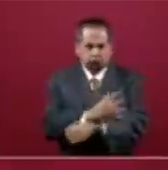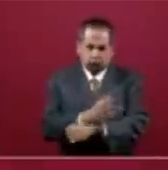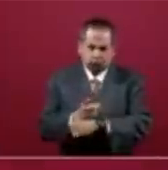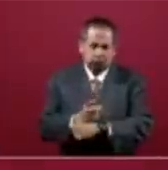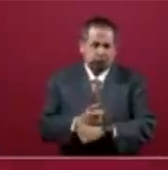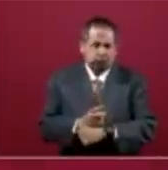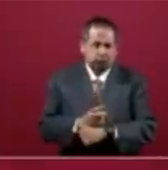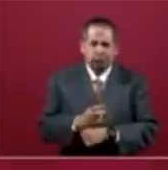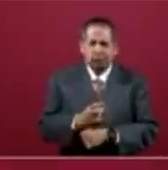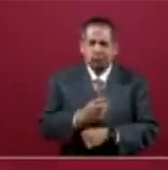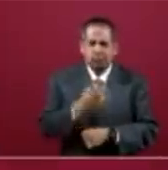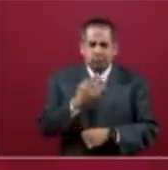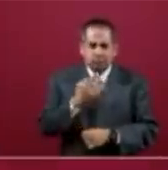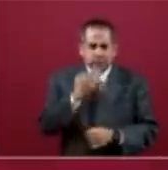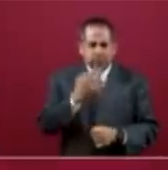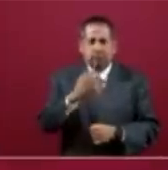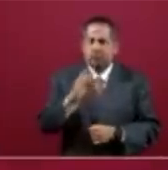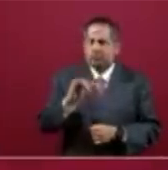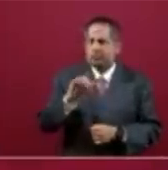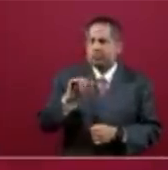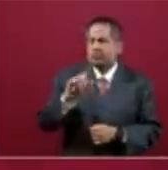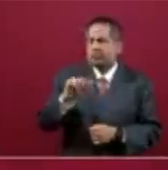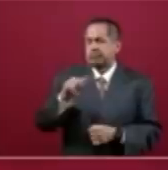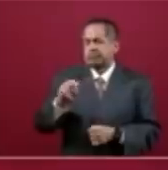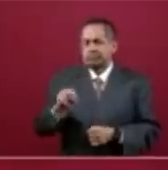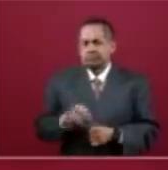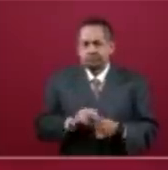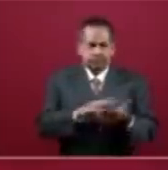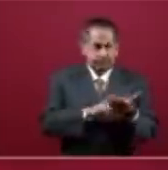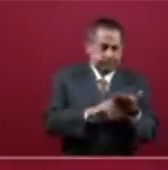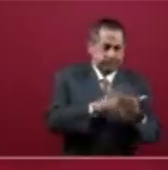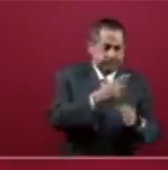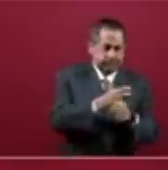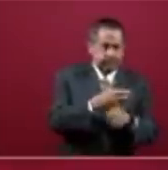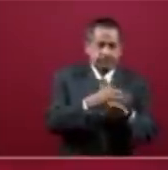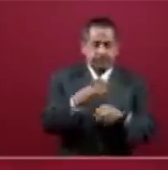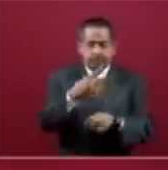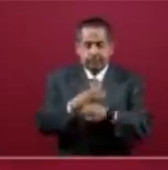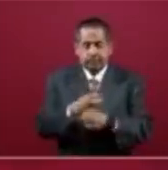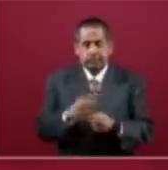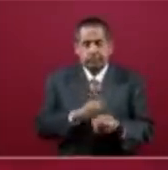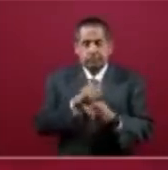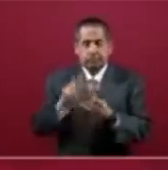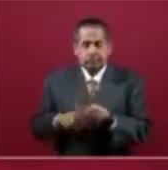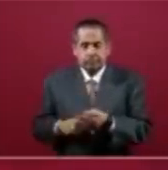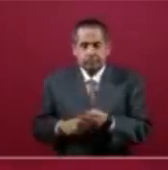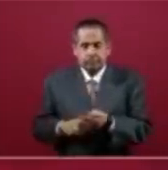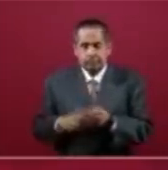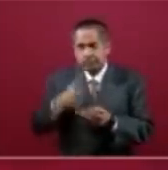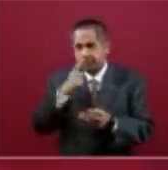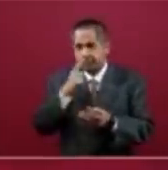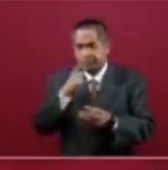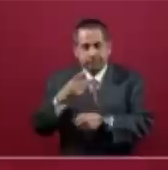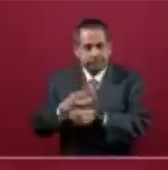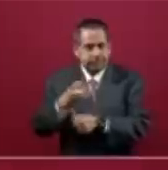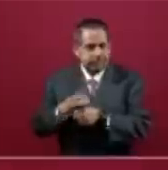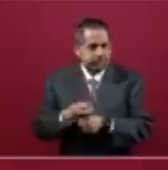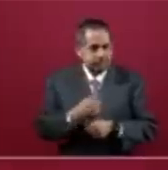que era verde para primero, blanco para segundo y rojo para